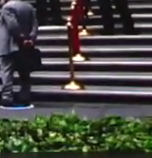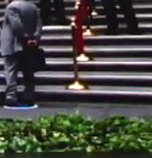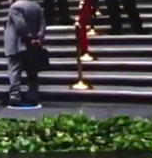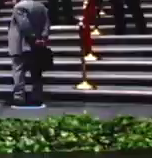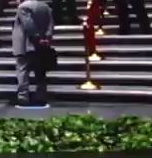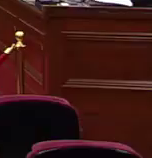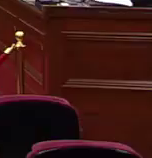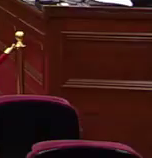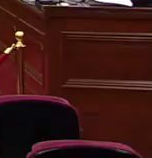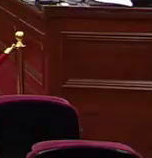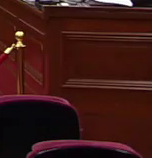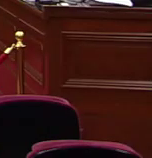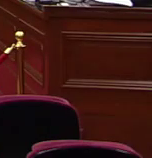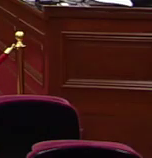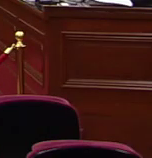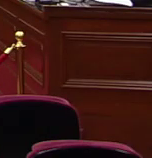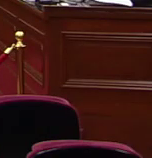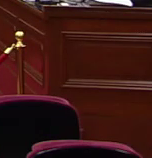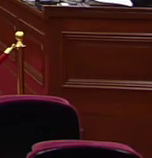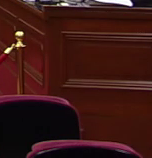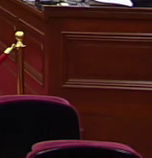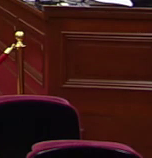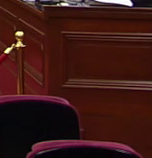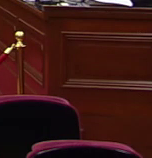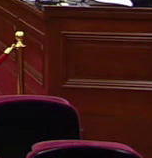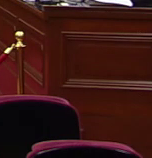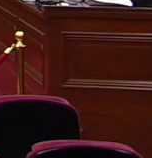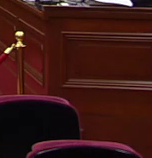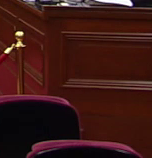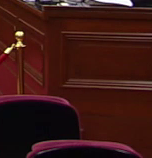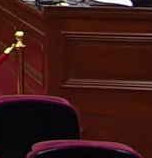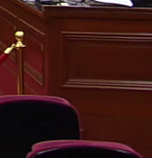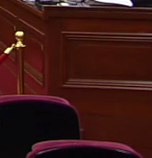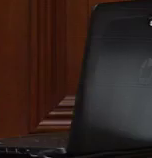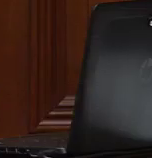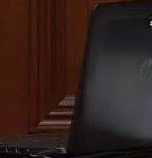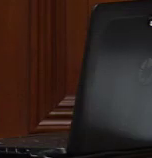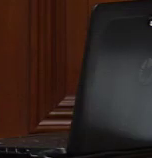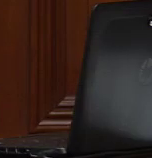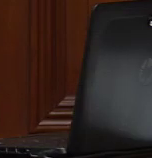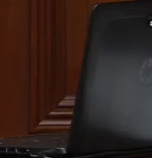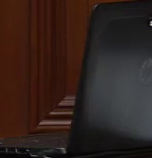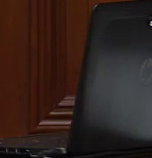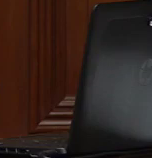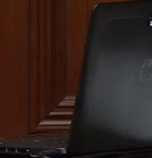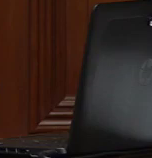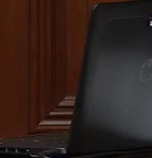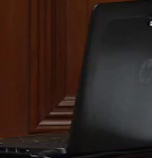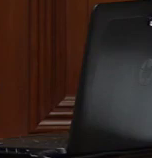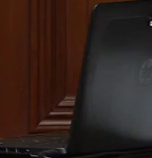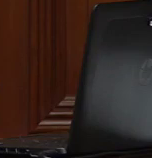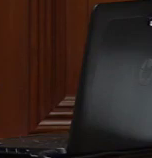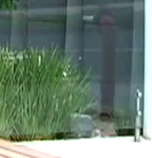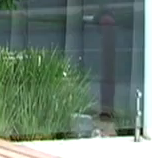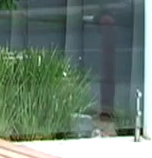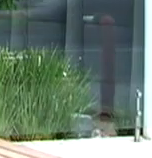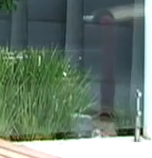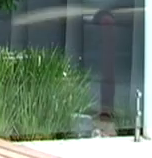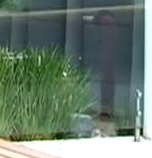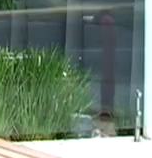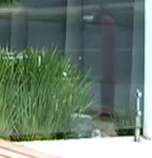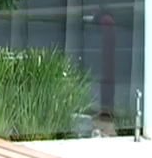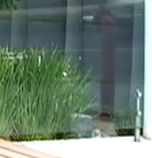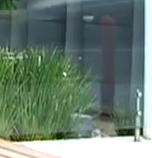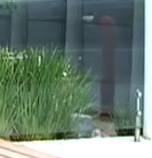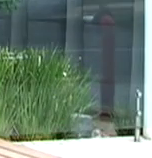federal. De los asuntos listados para resolución por el Pleno de la Suprema Corte de Justicia la próxima semana, destaca la